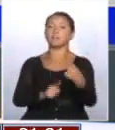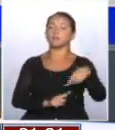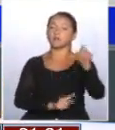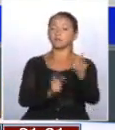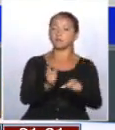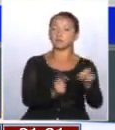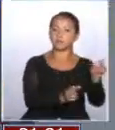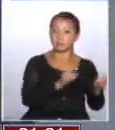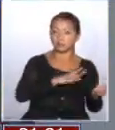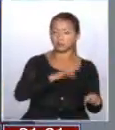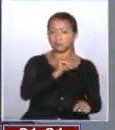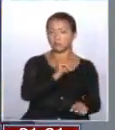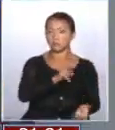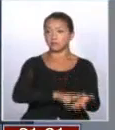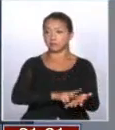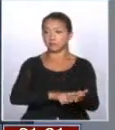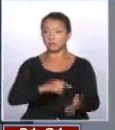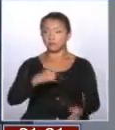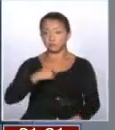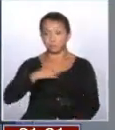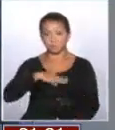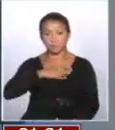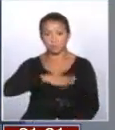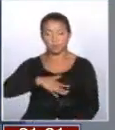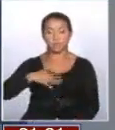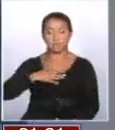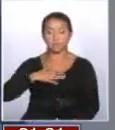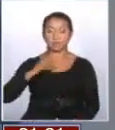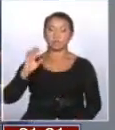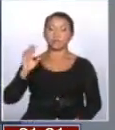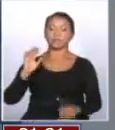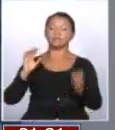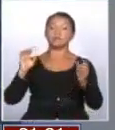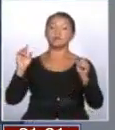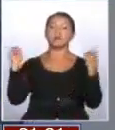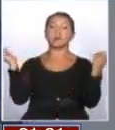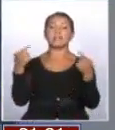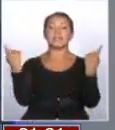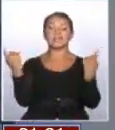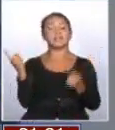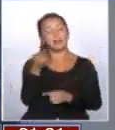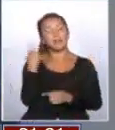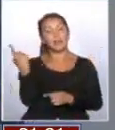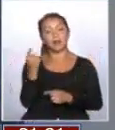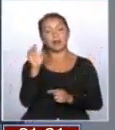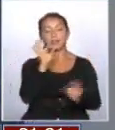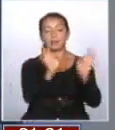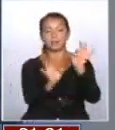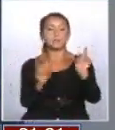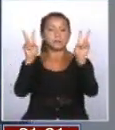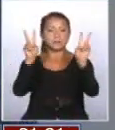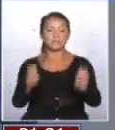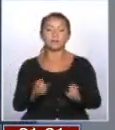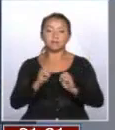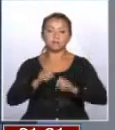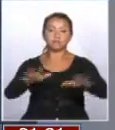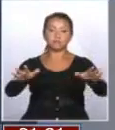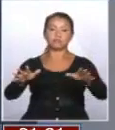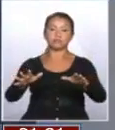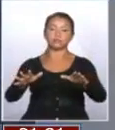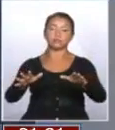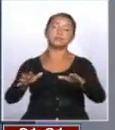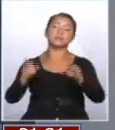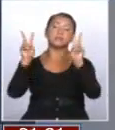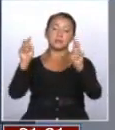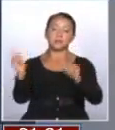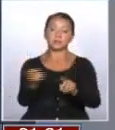chilenos? Sí, yo quisiera contextualizar el anuncio que hoy aparece en varios medios de circulación nacional, que es una decisión